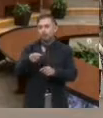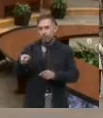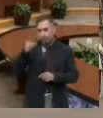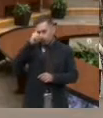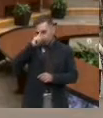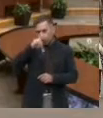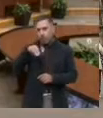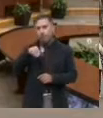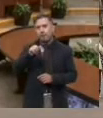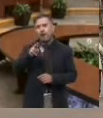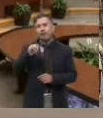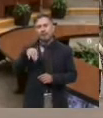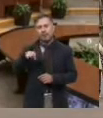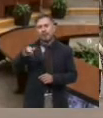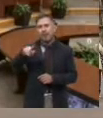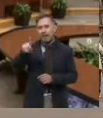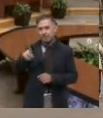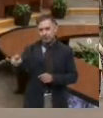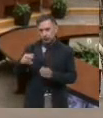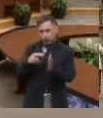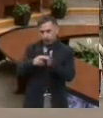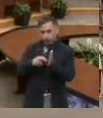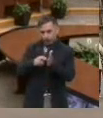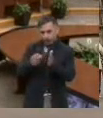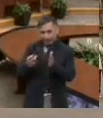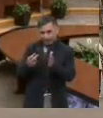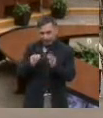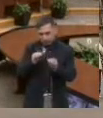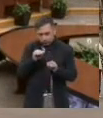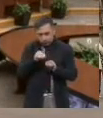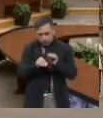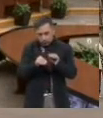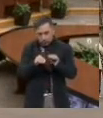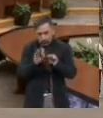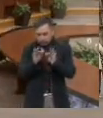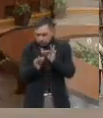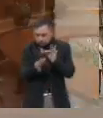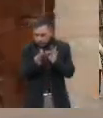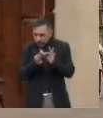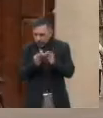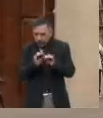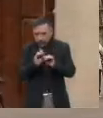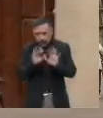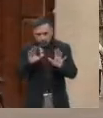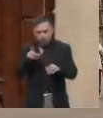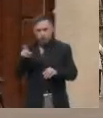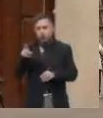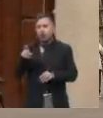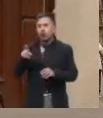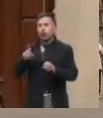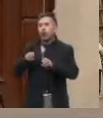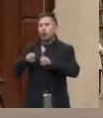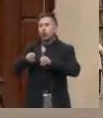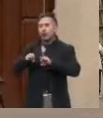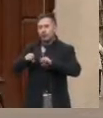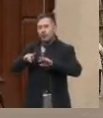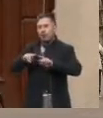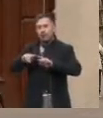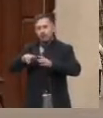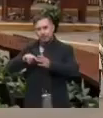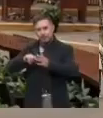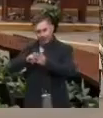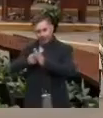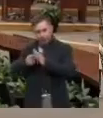Martín Faz, para que todo quede ya muy claro y la unidad y nosotros mismos también poder hacer esos ajustes.